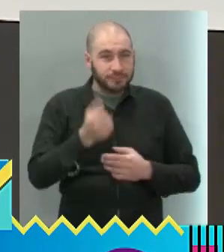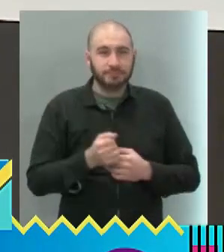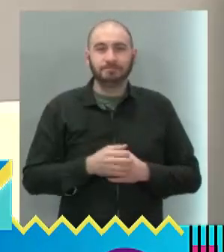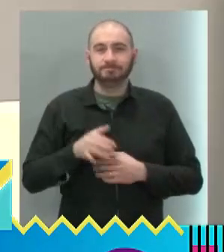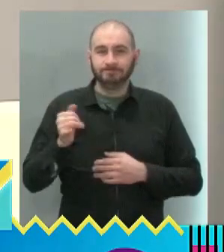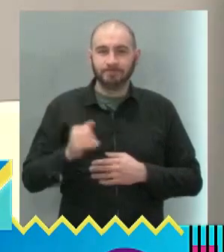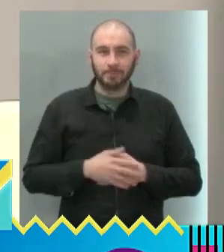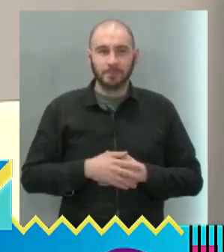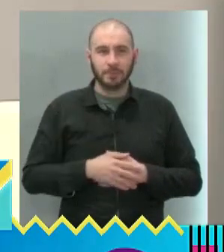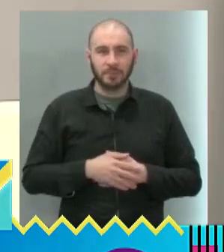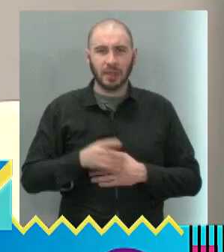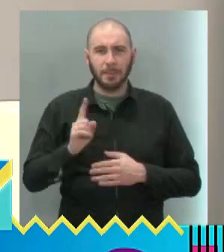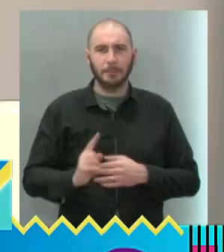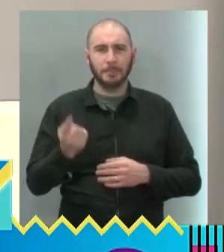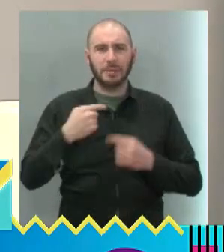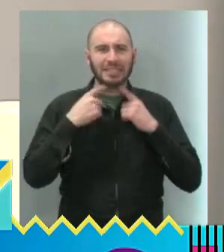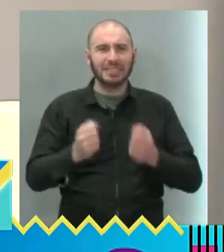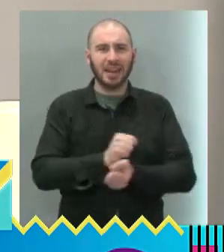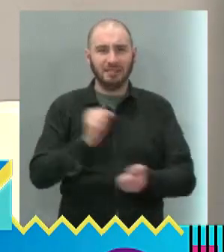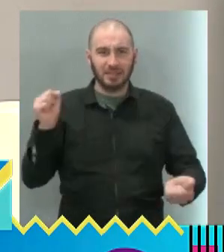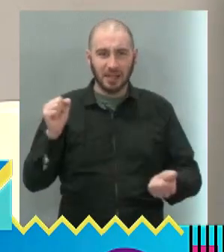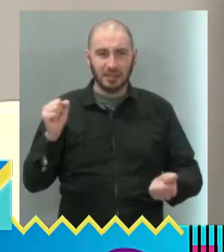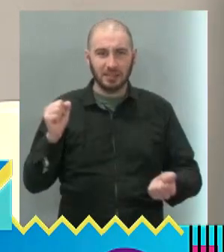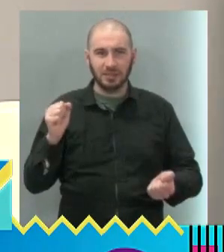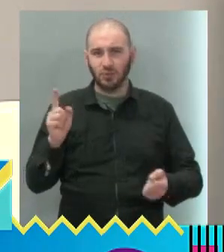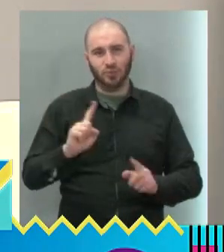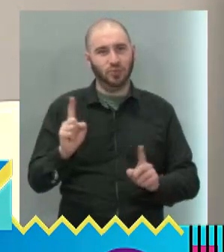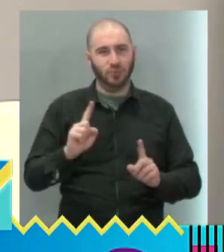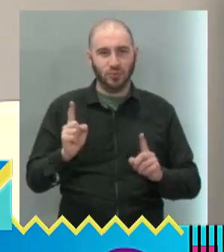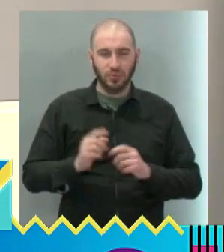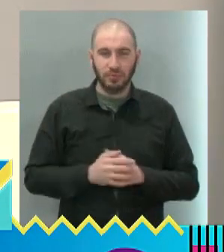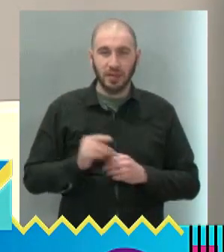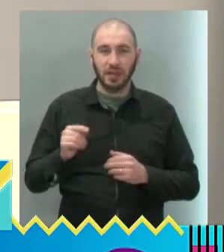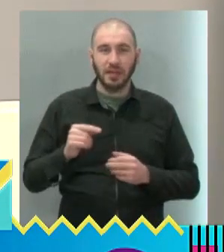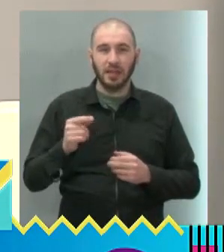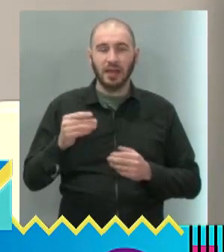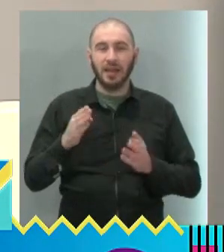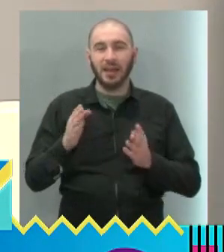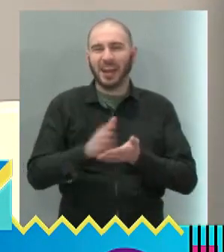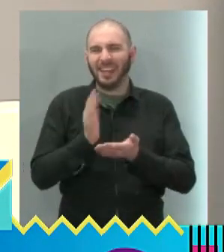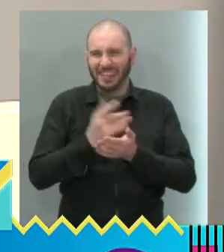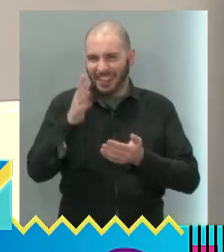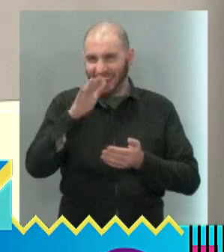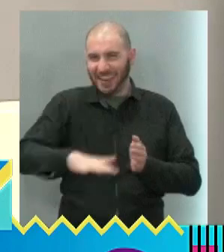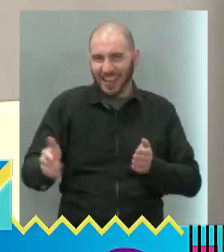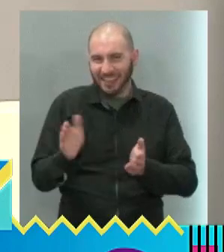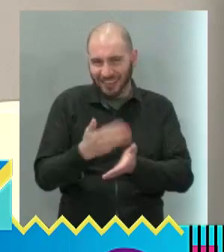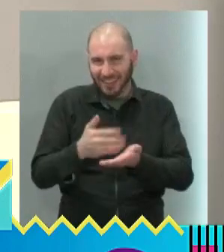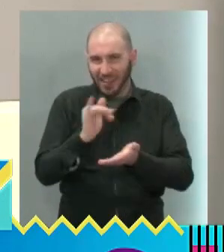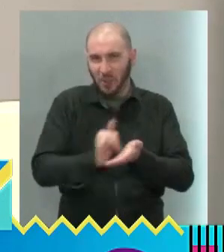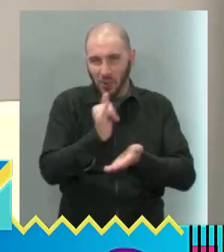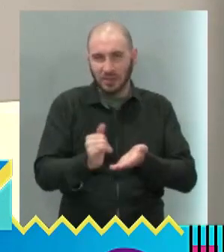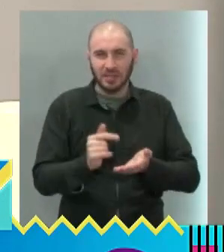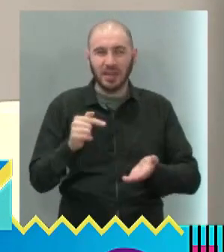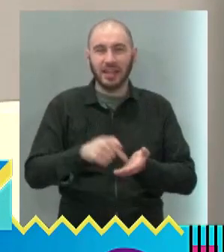eso esto de que fue el primer grito de libertad, no, de ninguna manera. Eso lo decía Villiquen. Eso lo decía Villiquen y